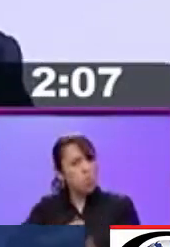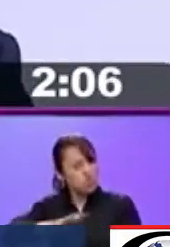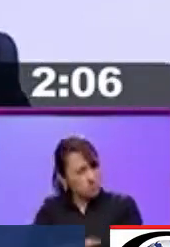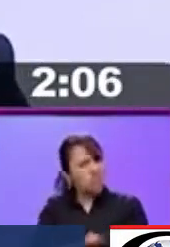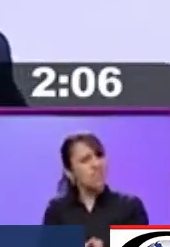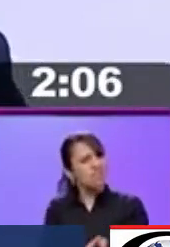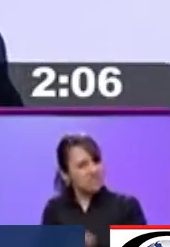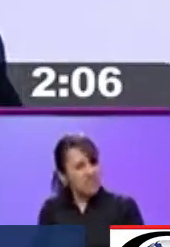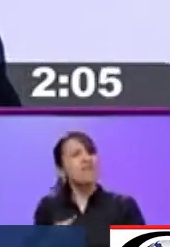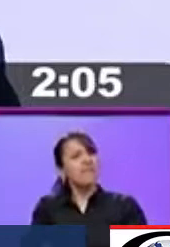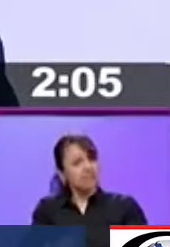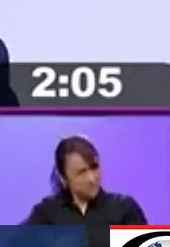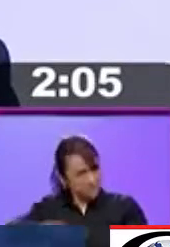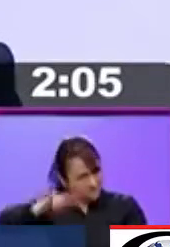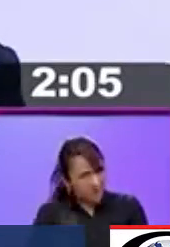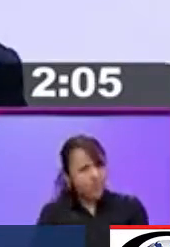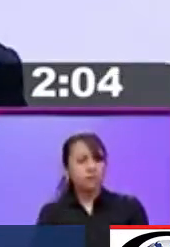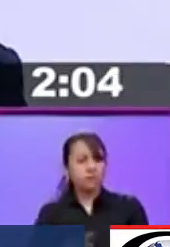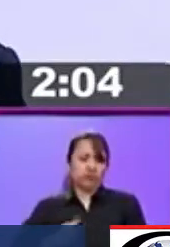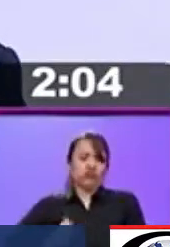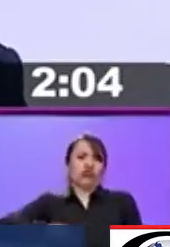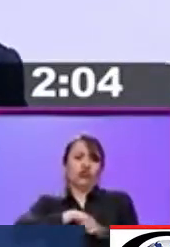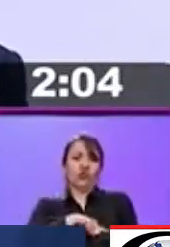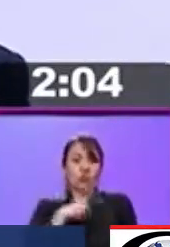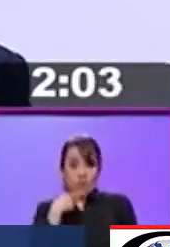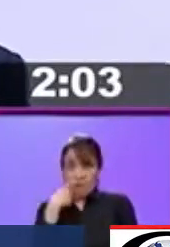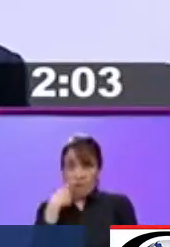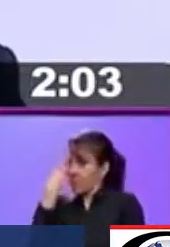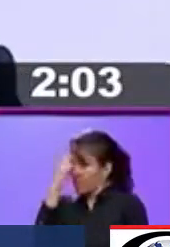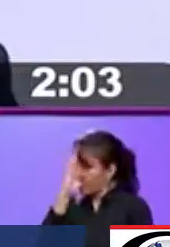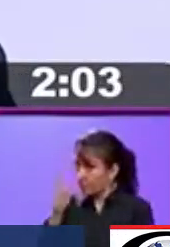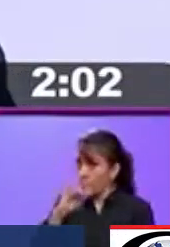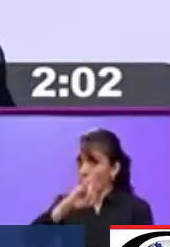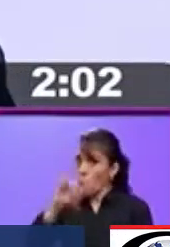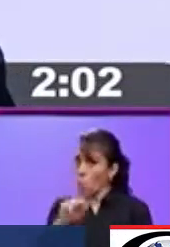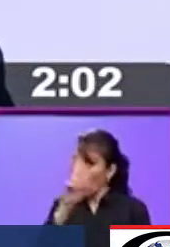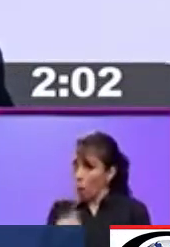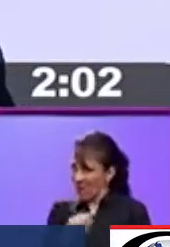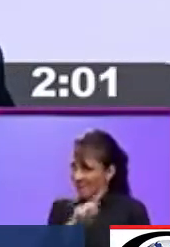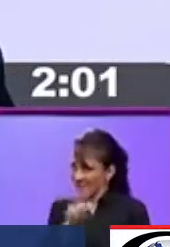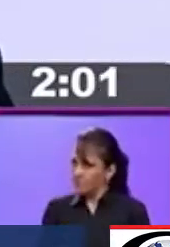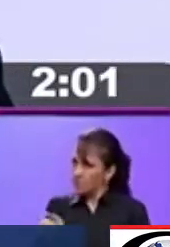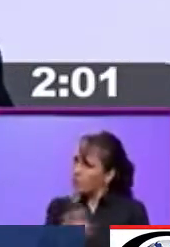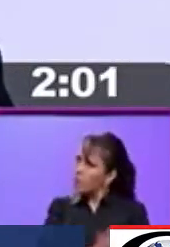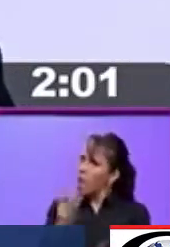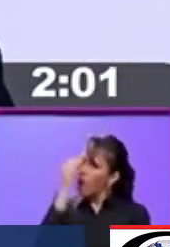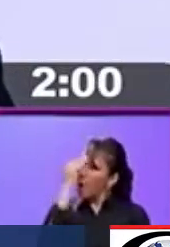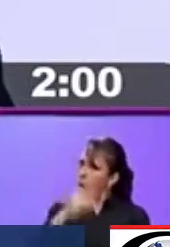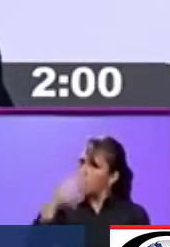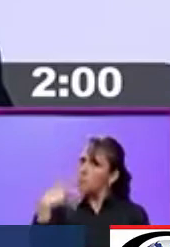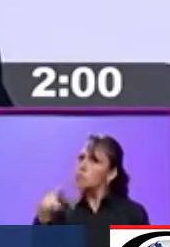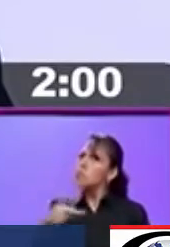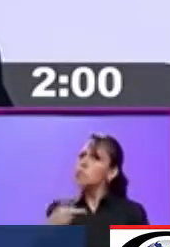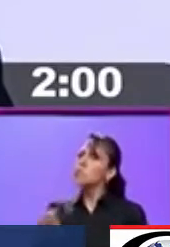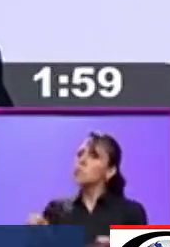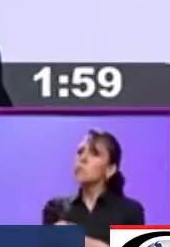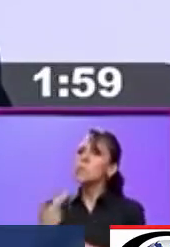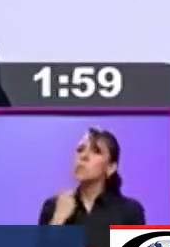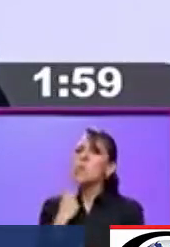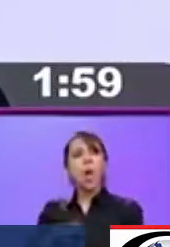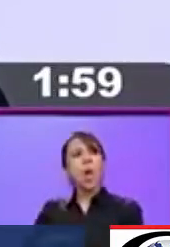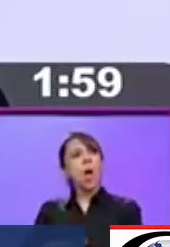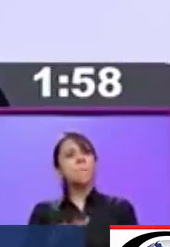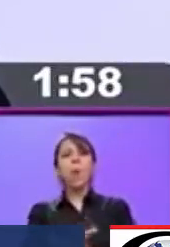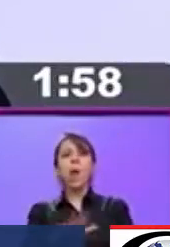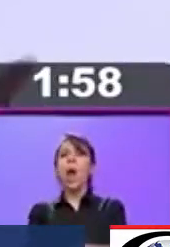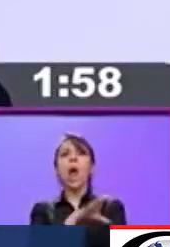a que la gente pueda confiar en nosotros, que nosotros no hemos tomado dinero de ninguna parte, que no estamos coludidos con nadie, y por eso tenemos una campaña